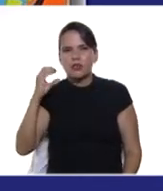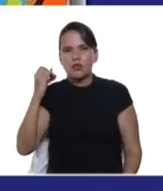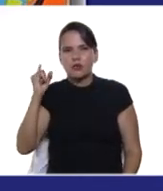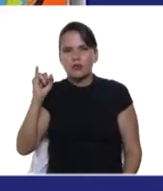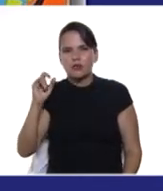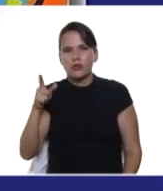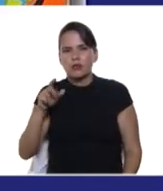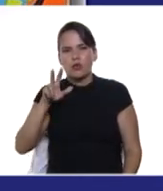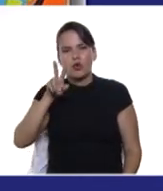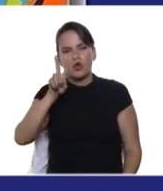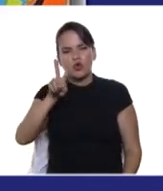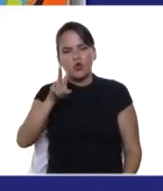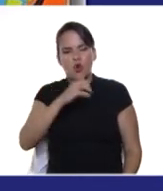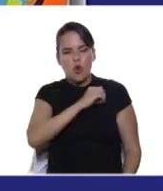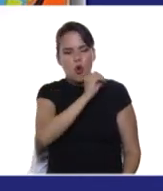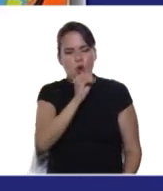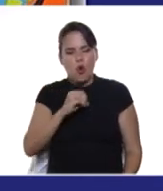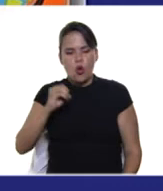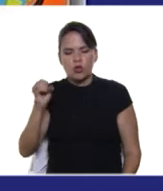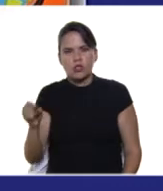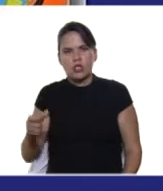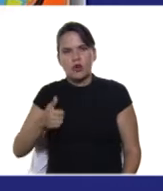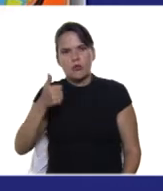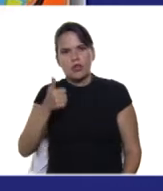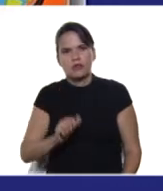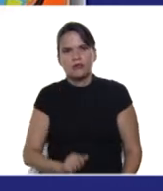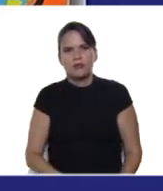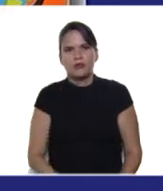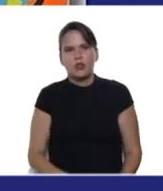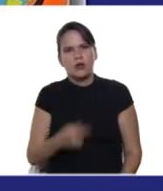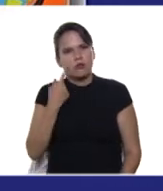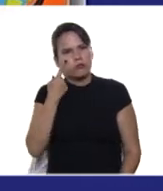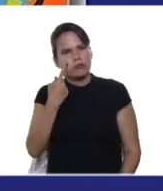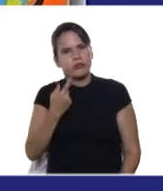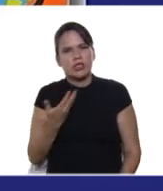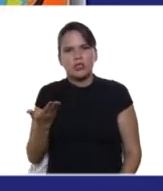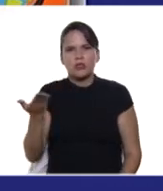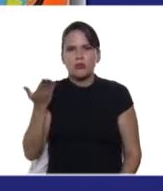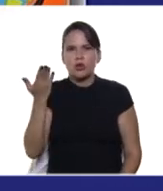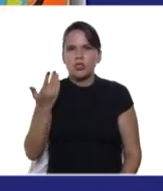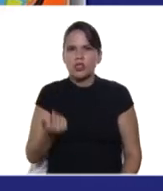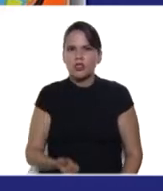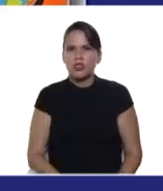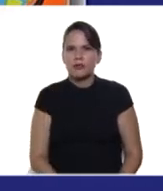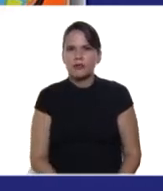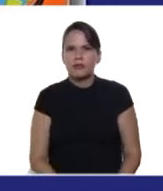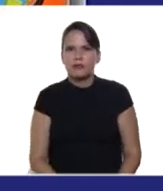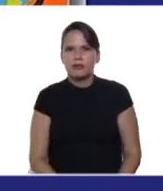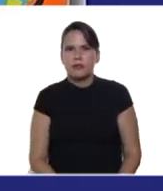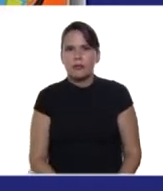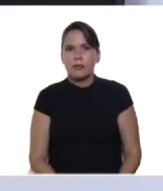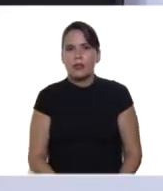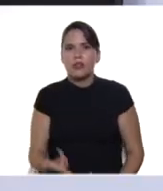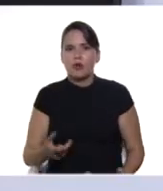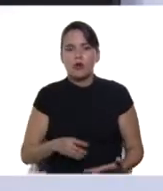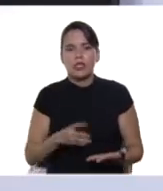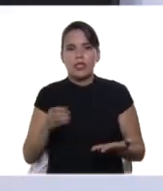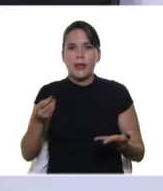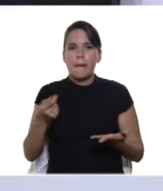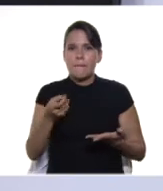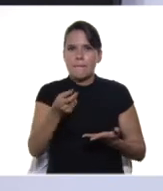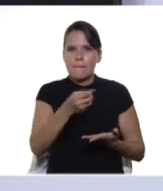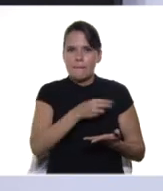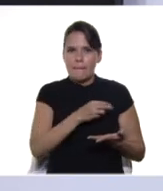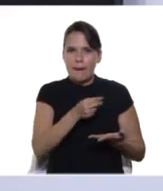y por el Océano Índico. Una observación importante aquí con este mapa mundi